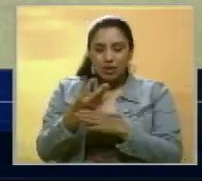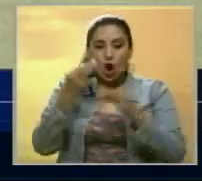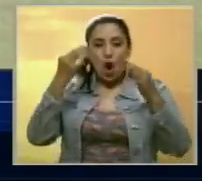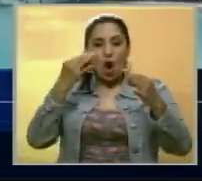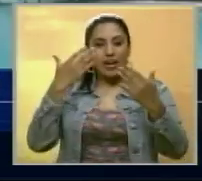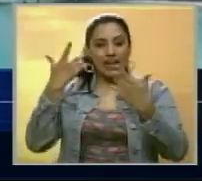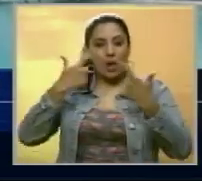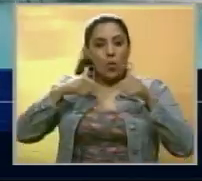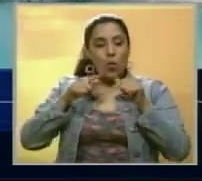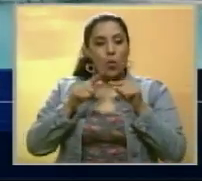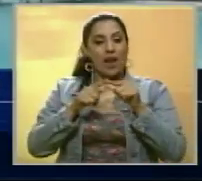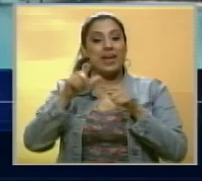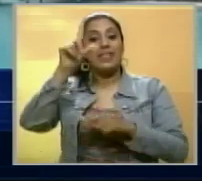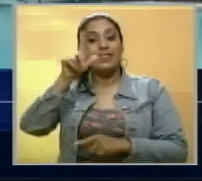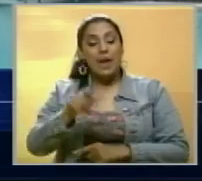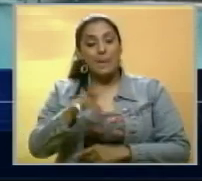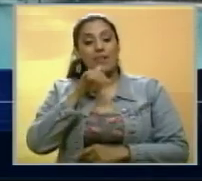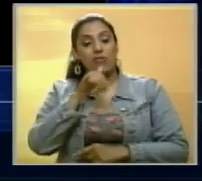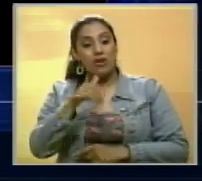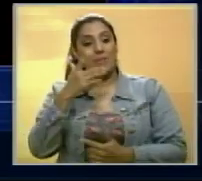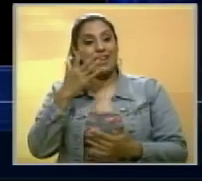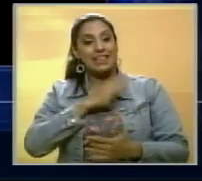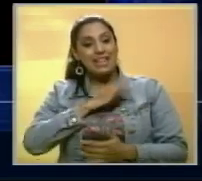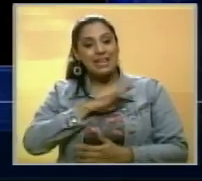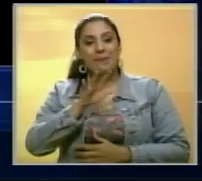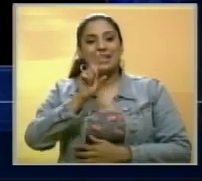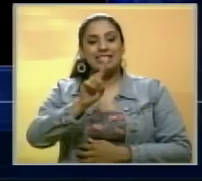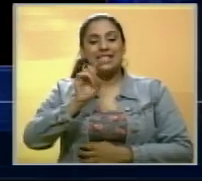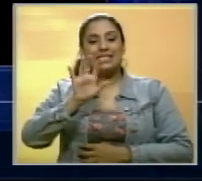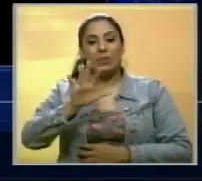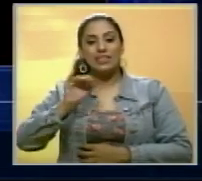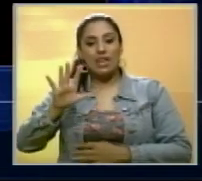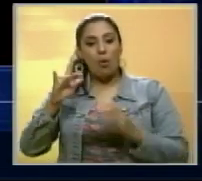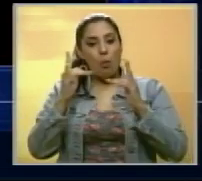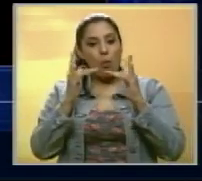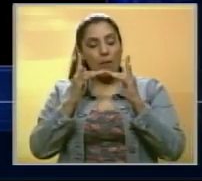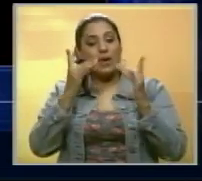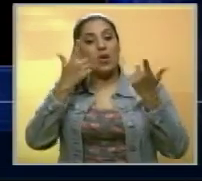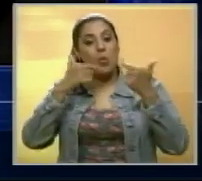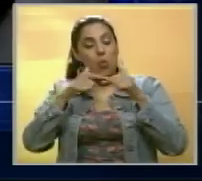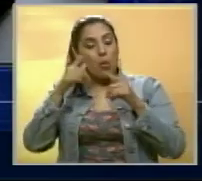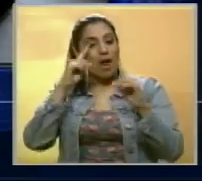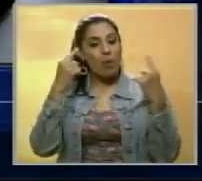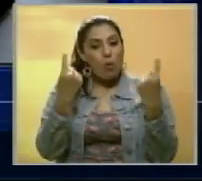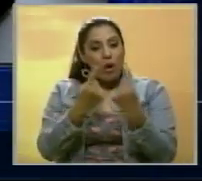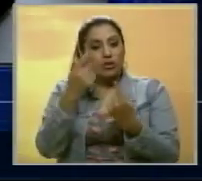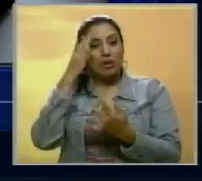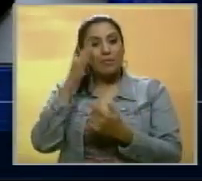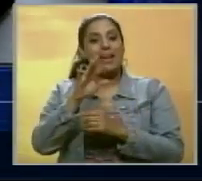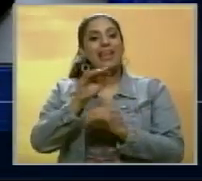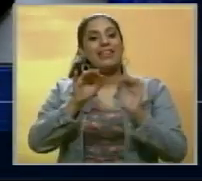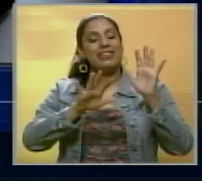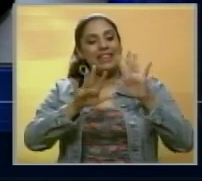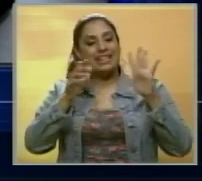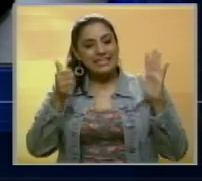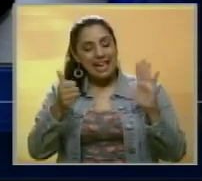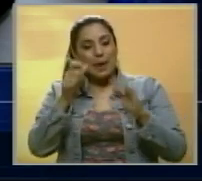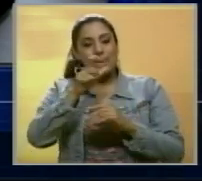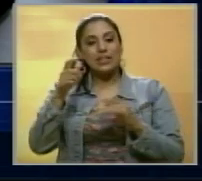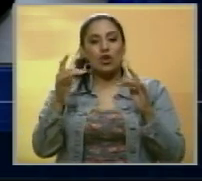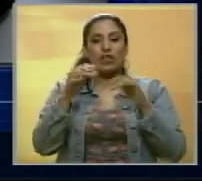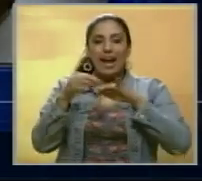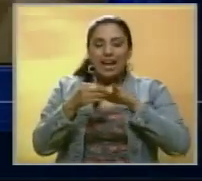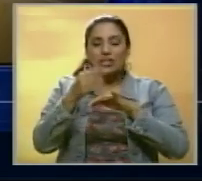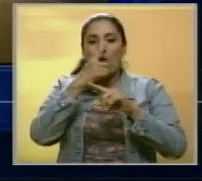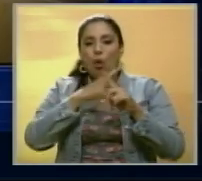original de esta obra. Informó que el recinto contará con 155 habitaciones, entre ellas 116 king, 28 dobles, 10